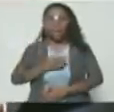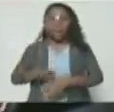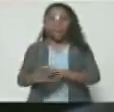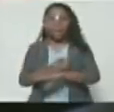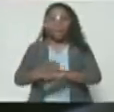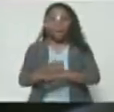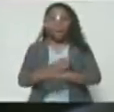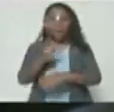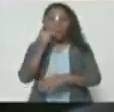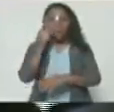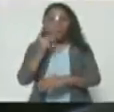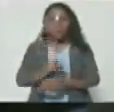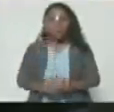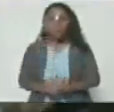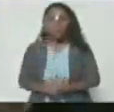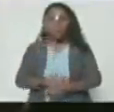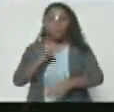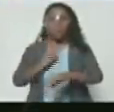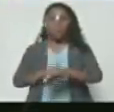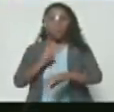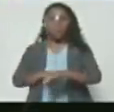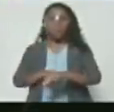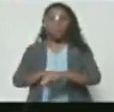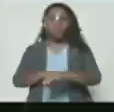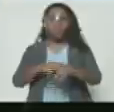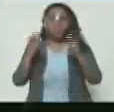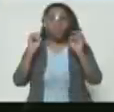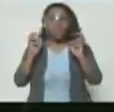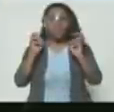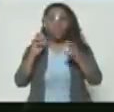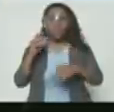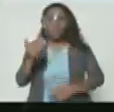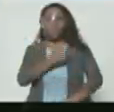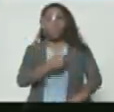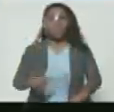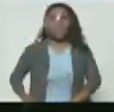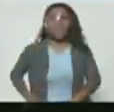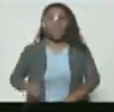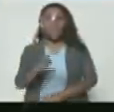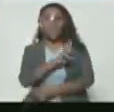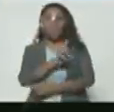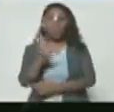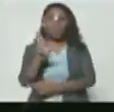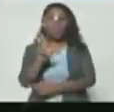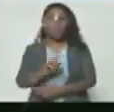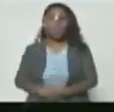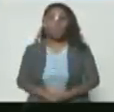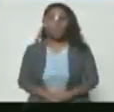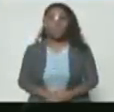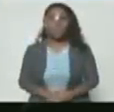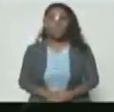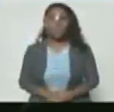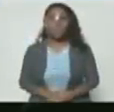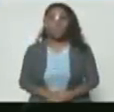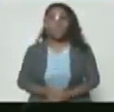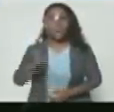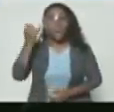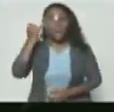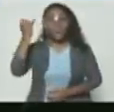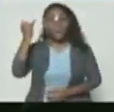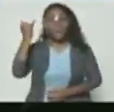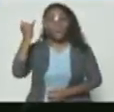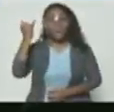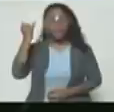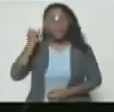gobernador, y en el momento en que toque, como presidente de la República, lleve sus ideas y su